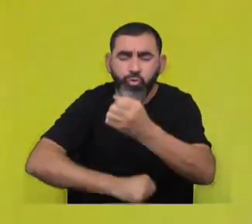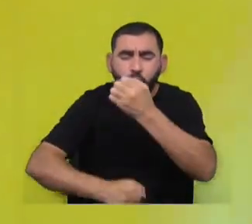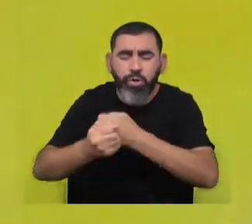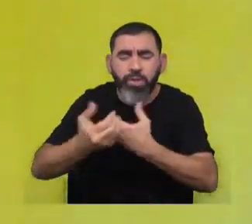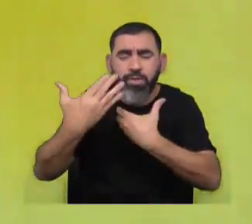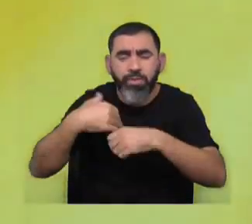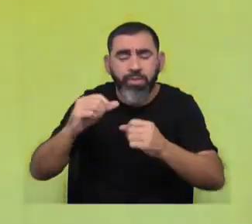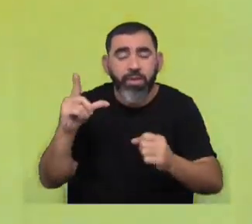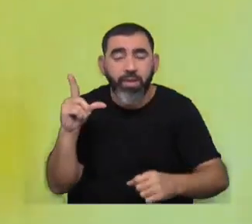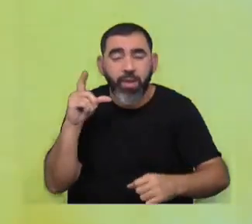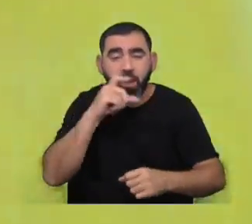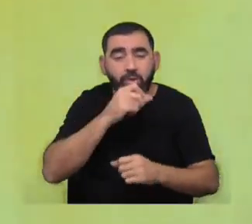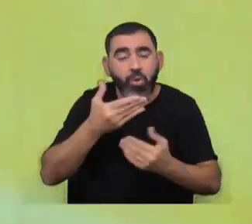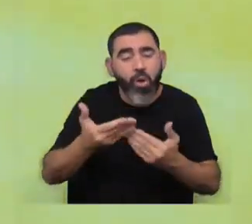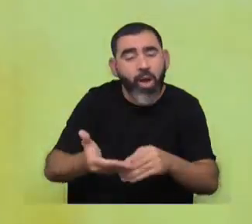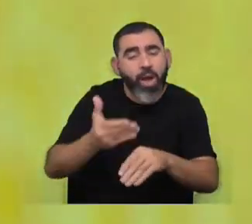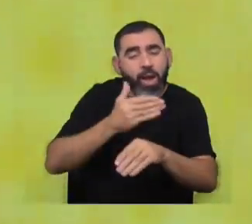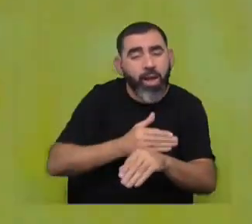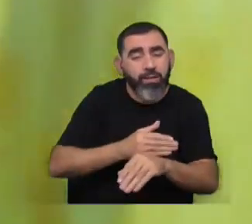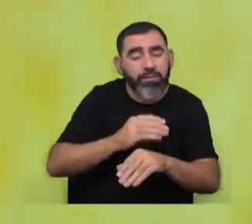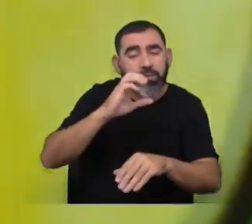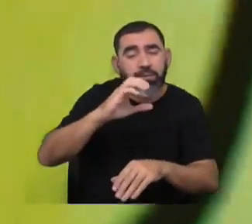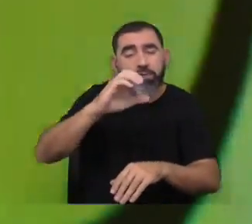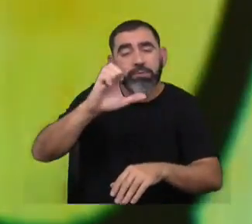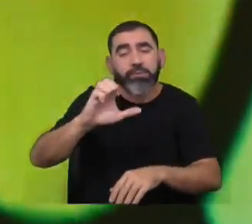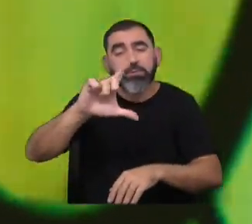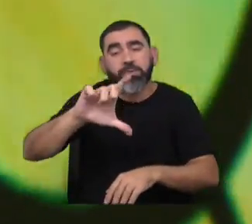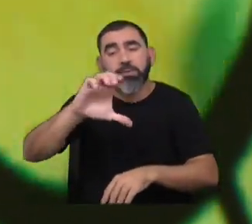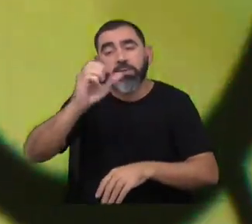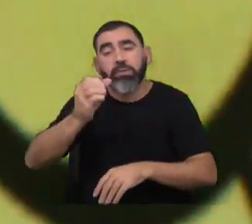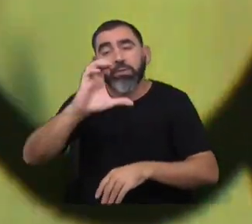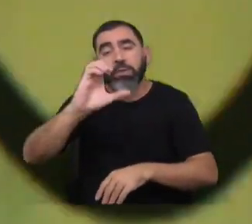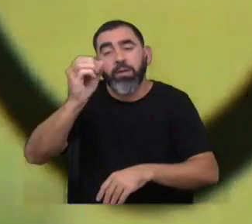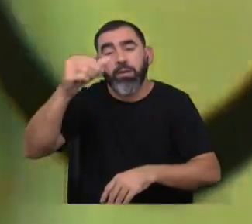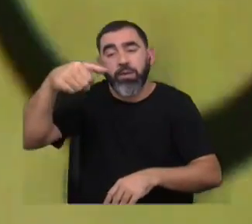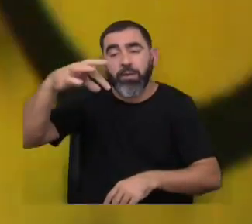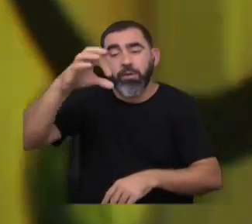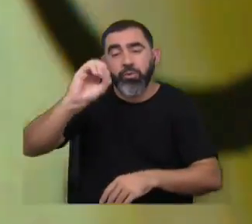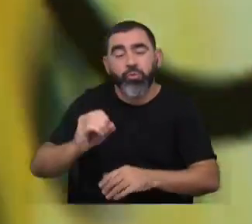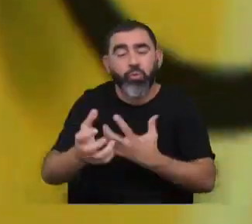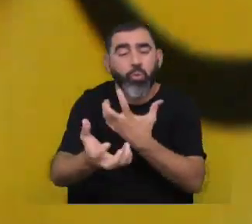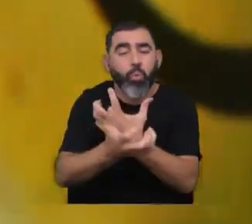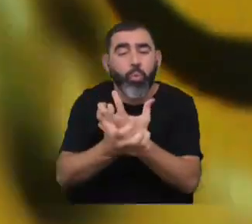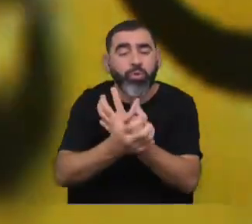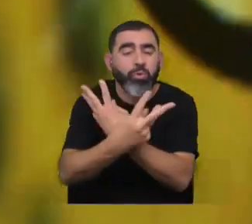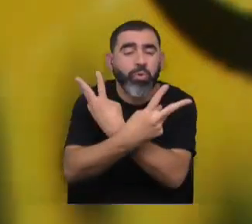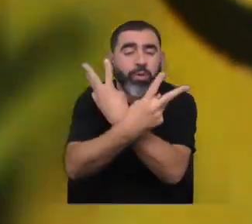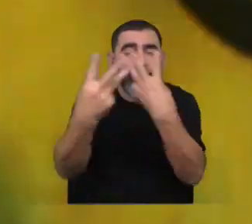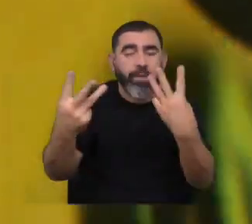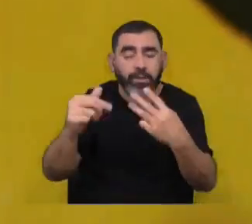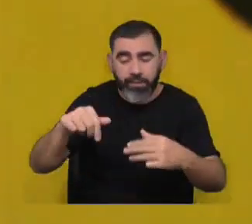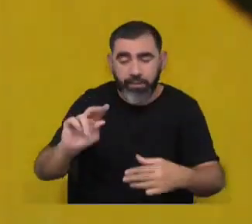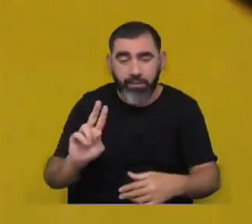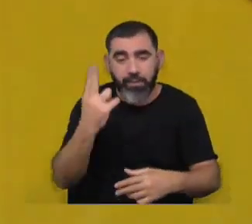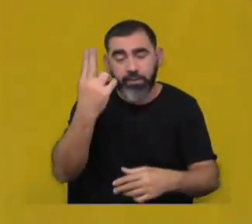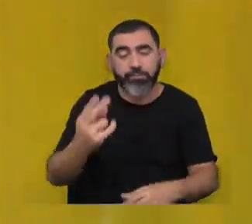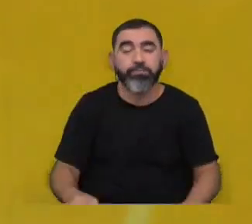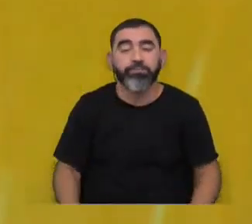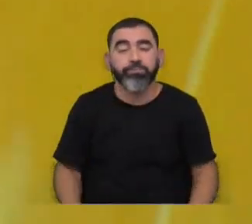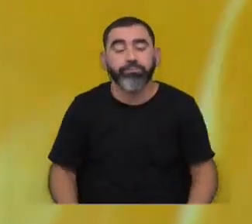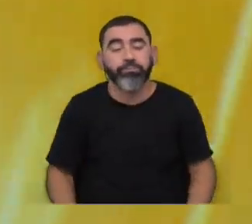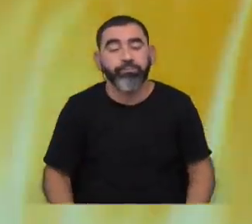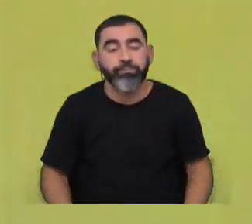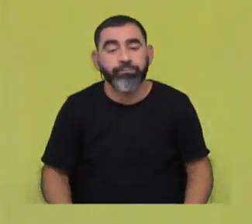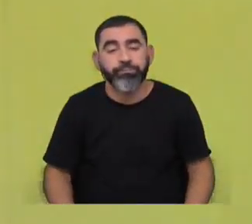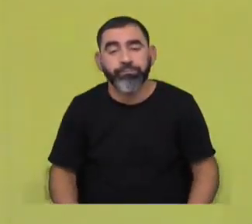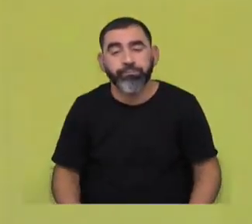Tacuarembó. Bueno, antes de entrar a hablar del celacanto, vamos a hablar de fósiles en general, fósiles de Uruguay, pero en general. ¿Por qué?